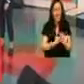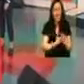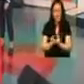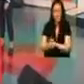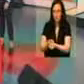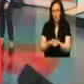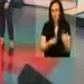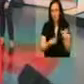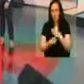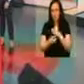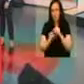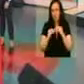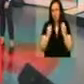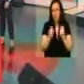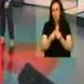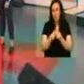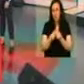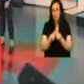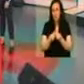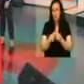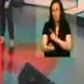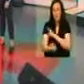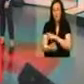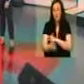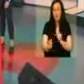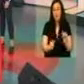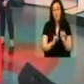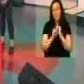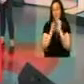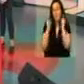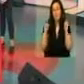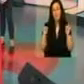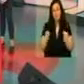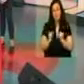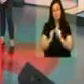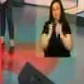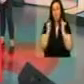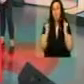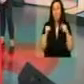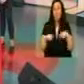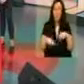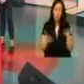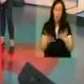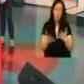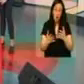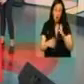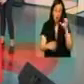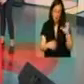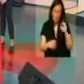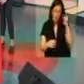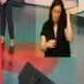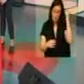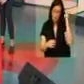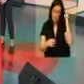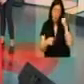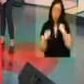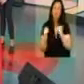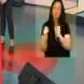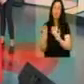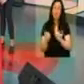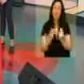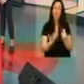entre todos tratamos de fortalecer día a día. Y bueno, y en este caso, CUTSA viene a hacer entrega de una donación que